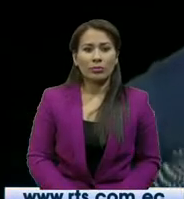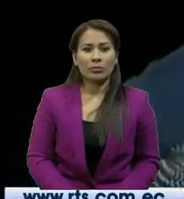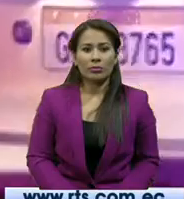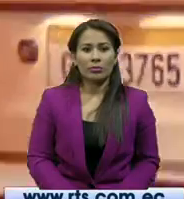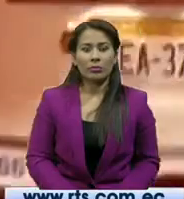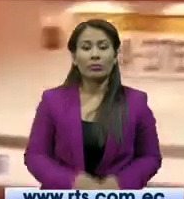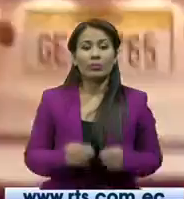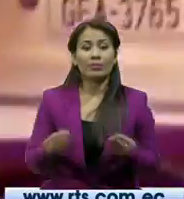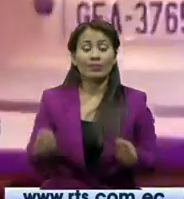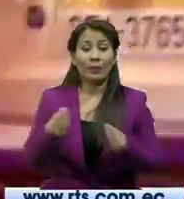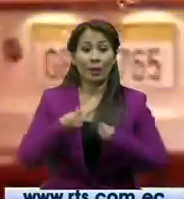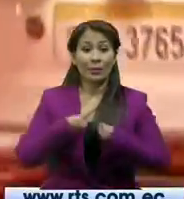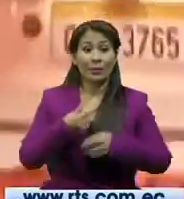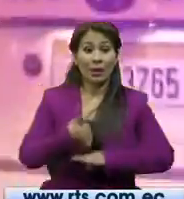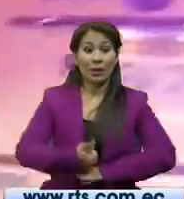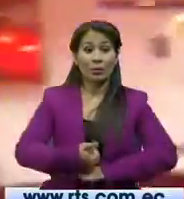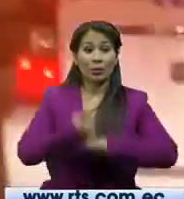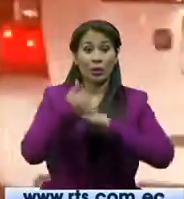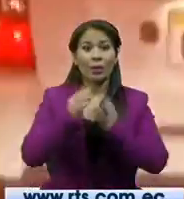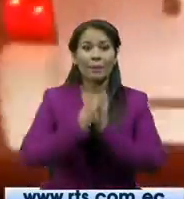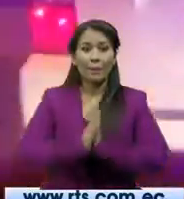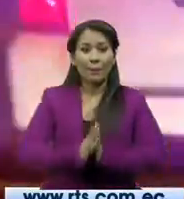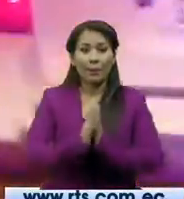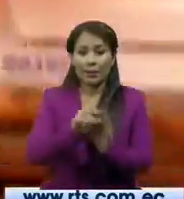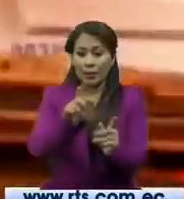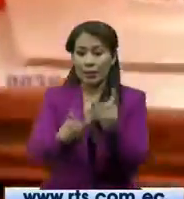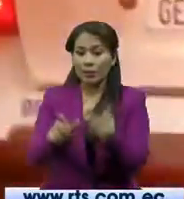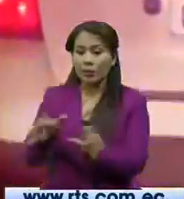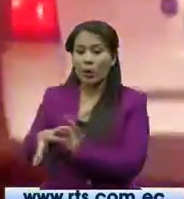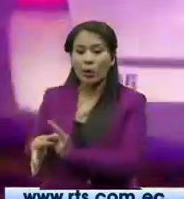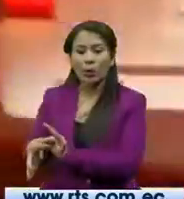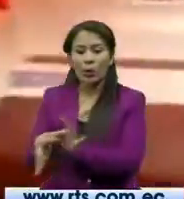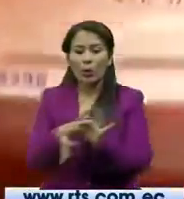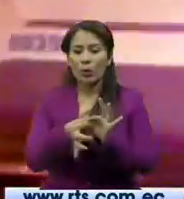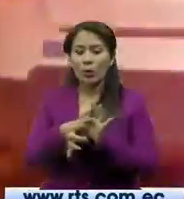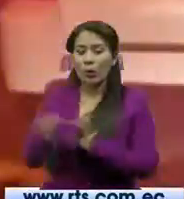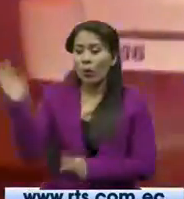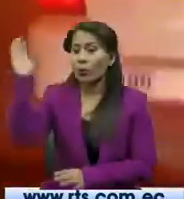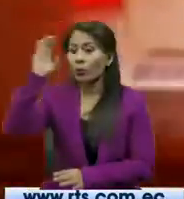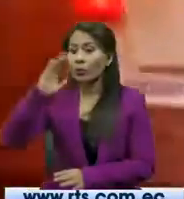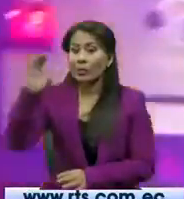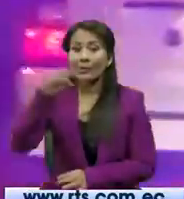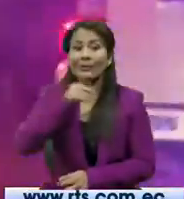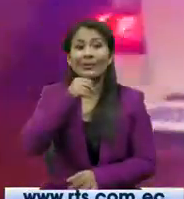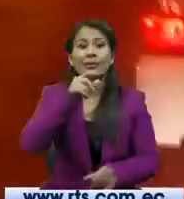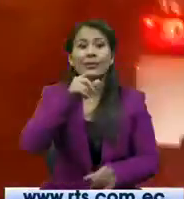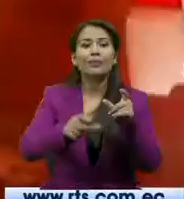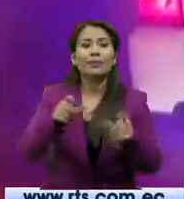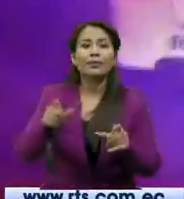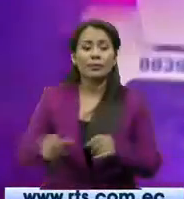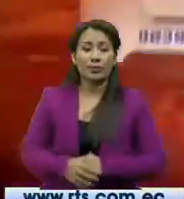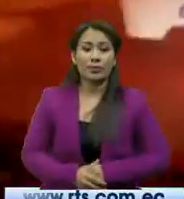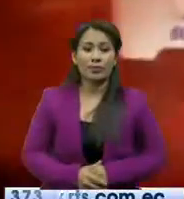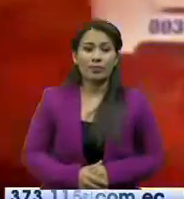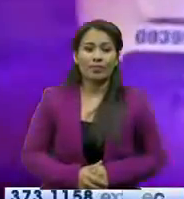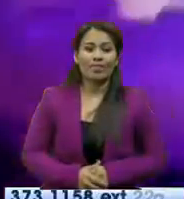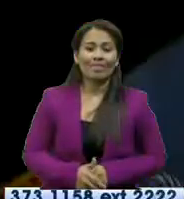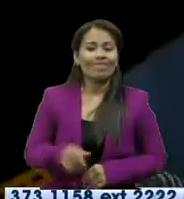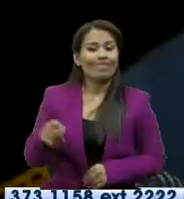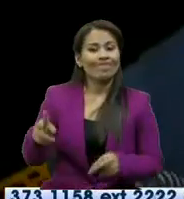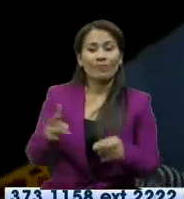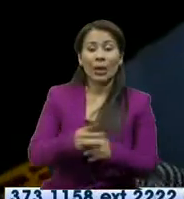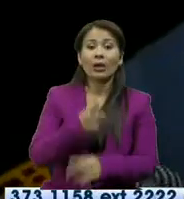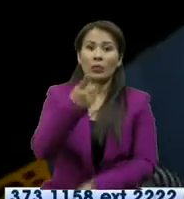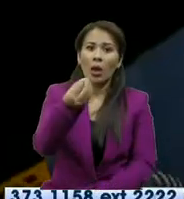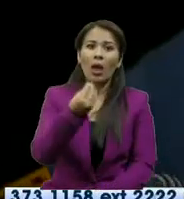tenía dos bebés. Las autoridades piden a la ciudadanía colaborar en la búsqueda de aquellas personas que son requeridas por la justicia.